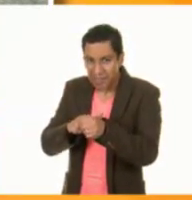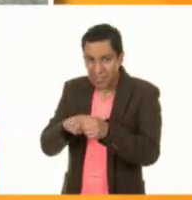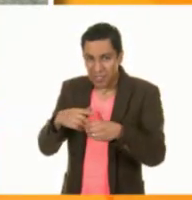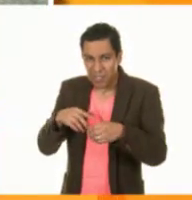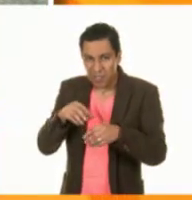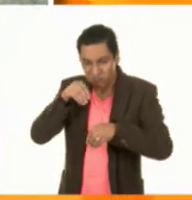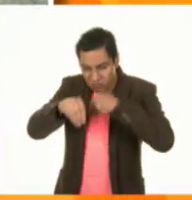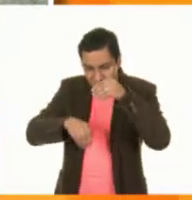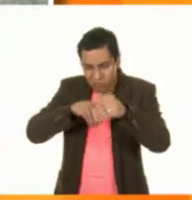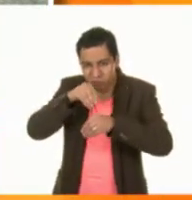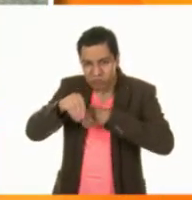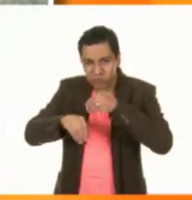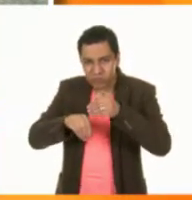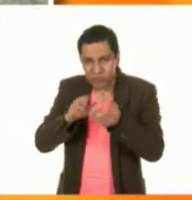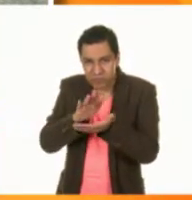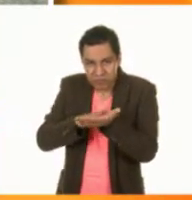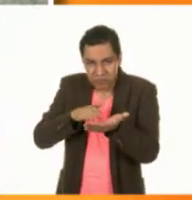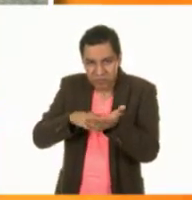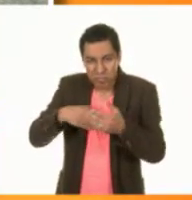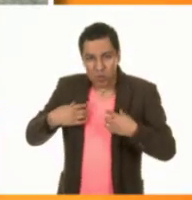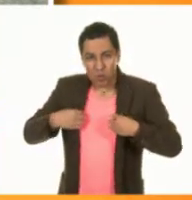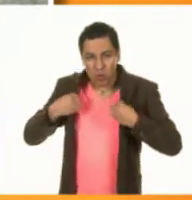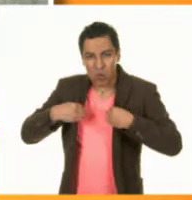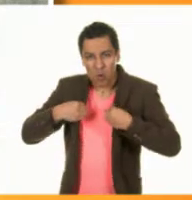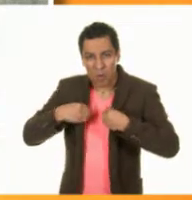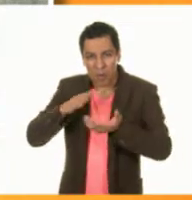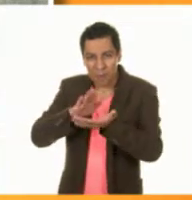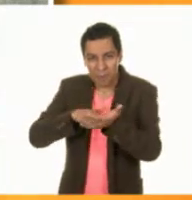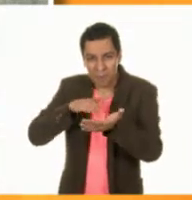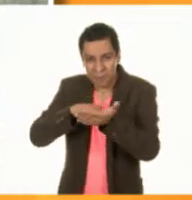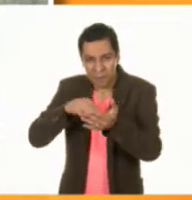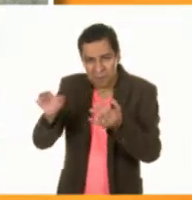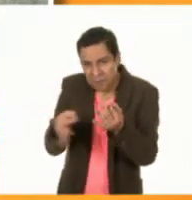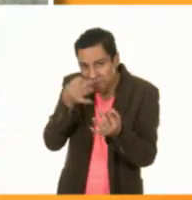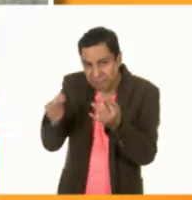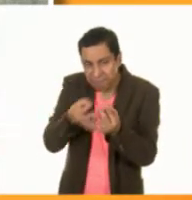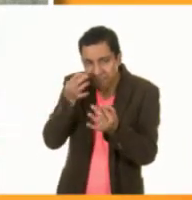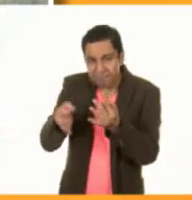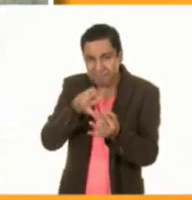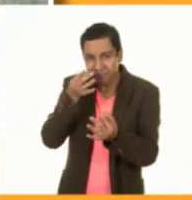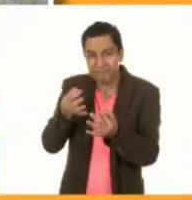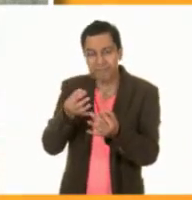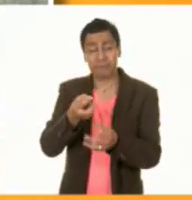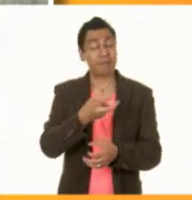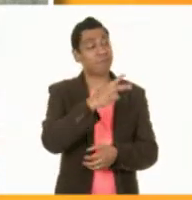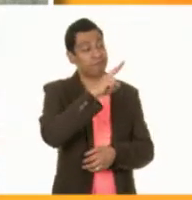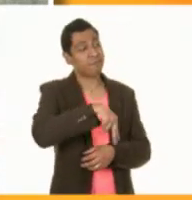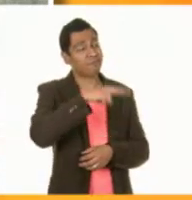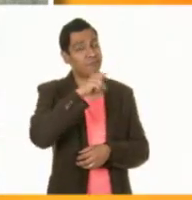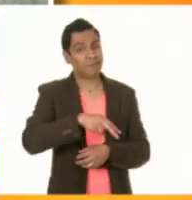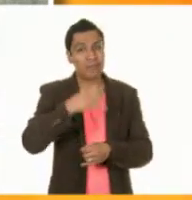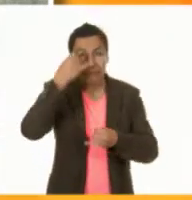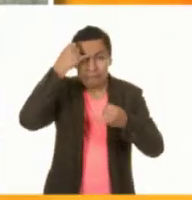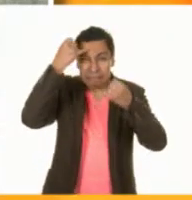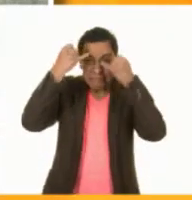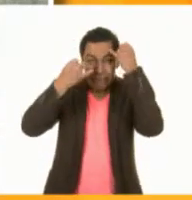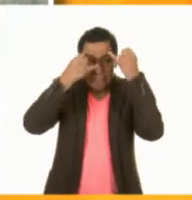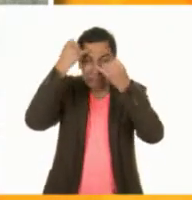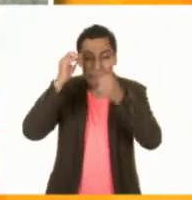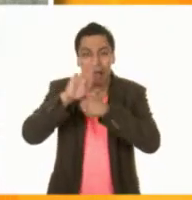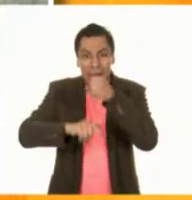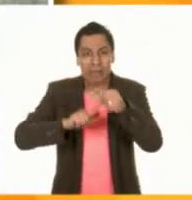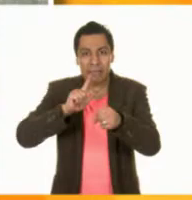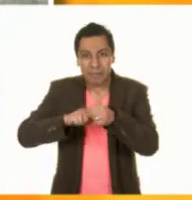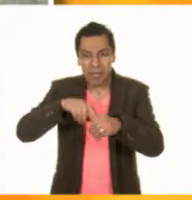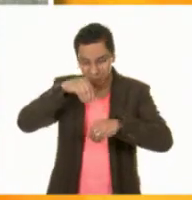ropa. Así es, Adriana. Esta es una creación hecha con mucha imaginación. ¡Wow! ¡Qué divertido!